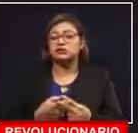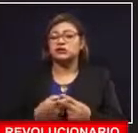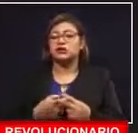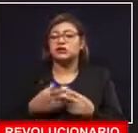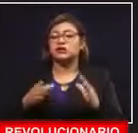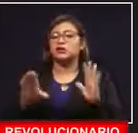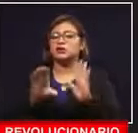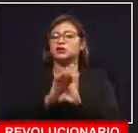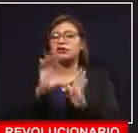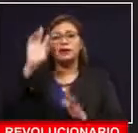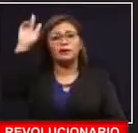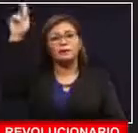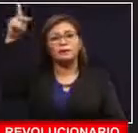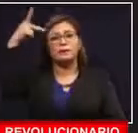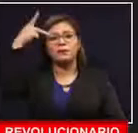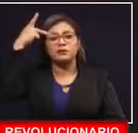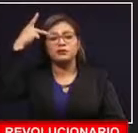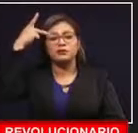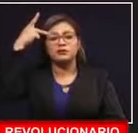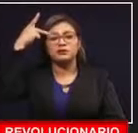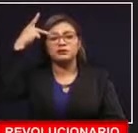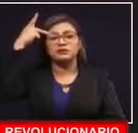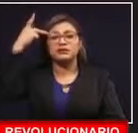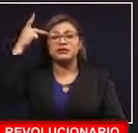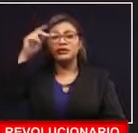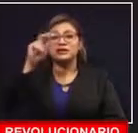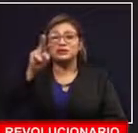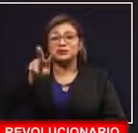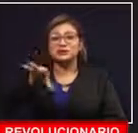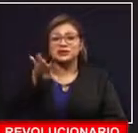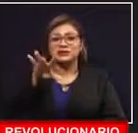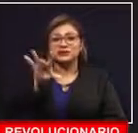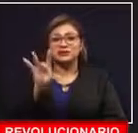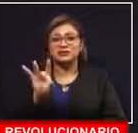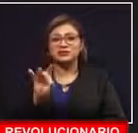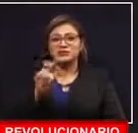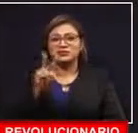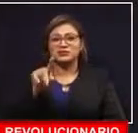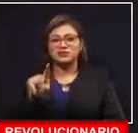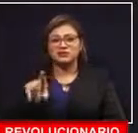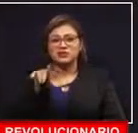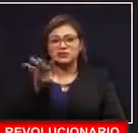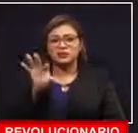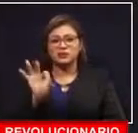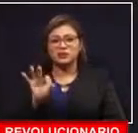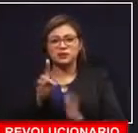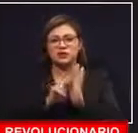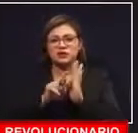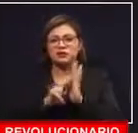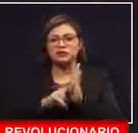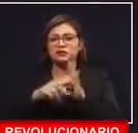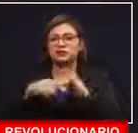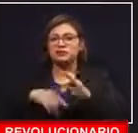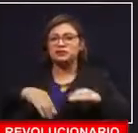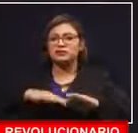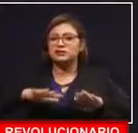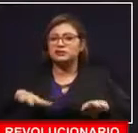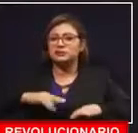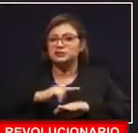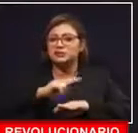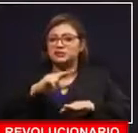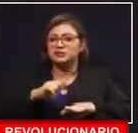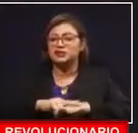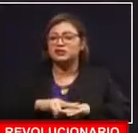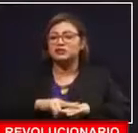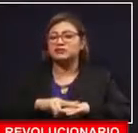y 109 del Reglamento Orgánico del Régimen Interno de la Asamblea Nacional, actuando en mi condición de diputada